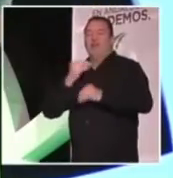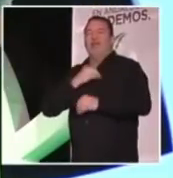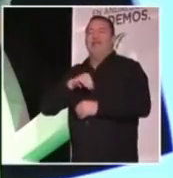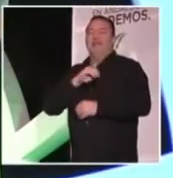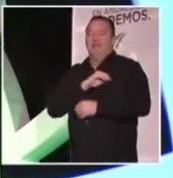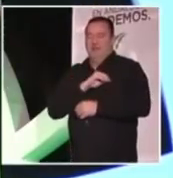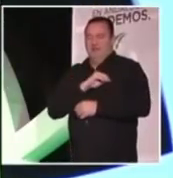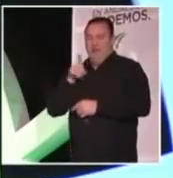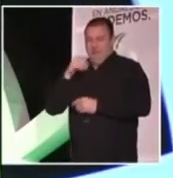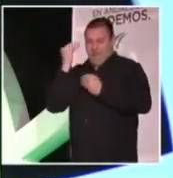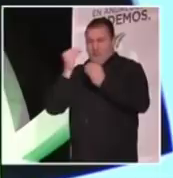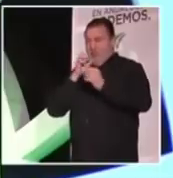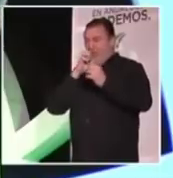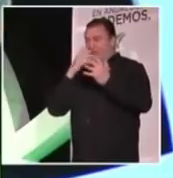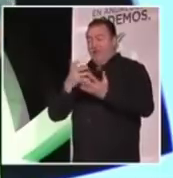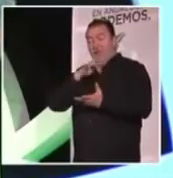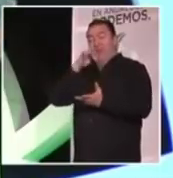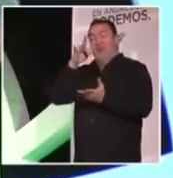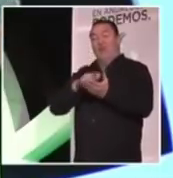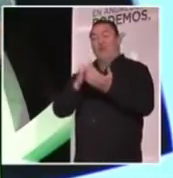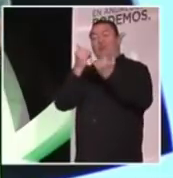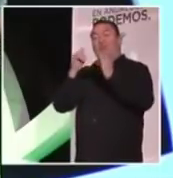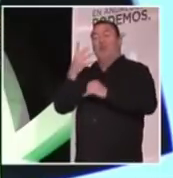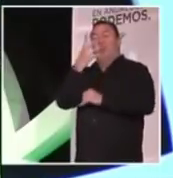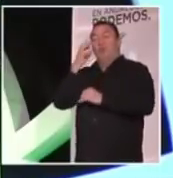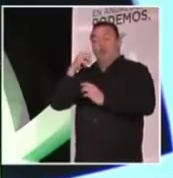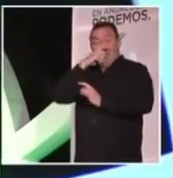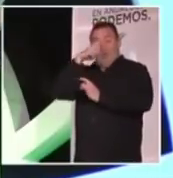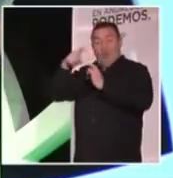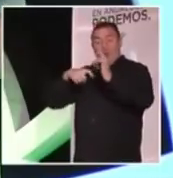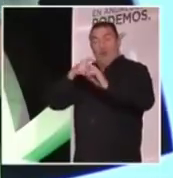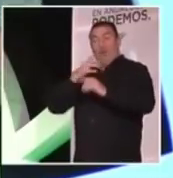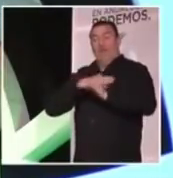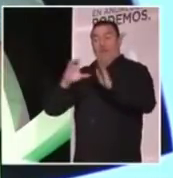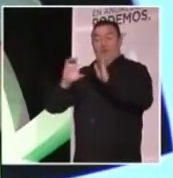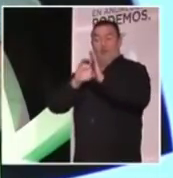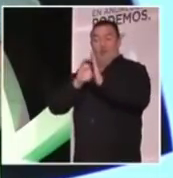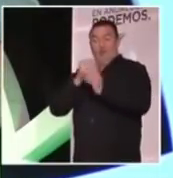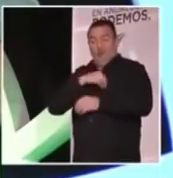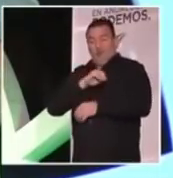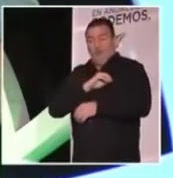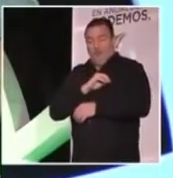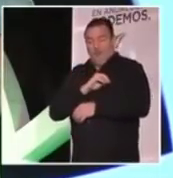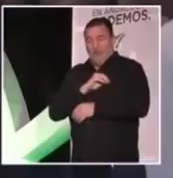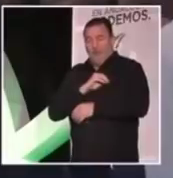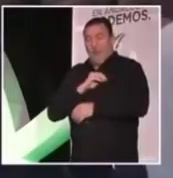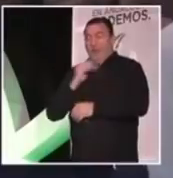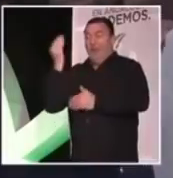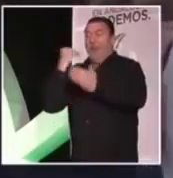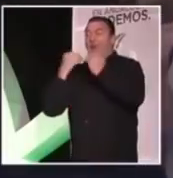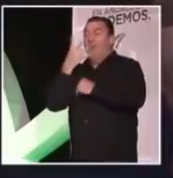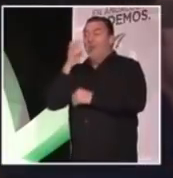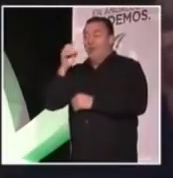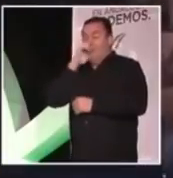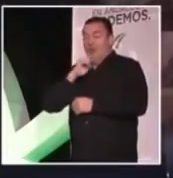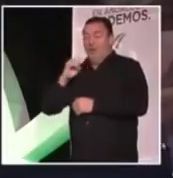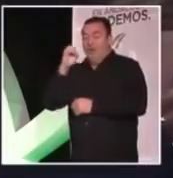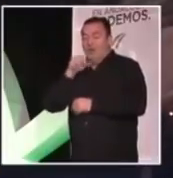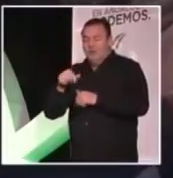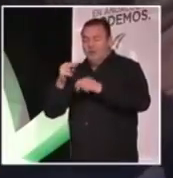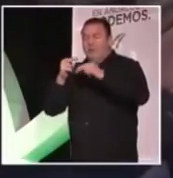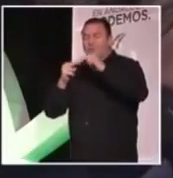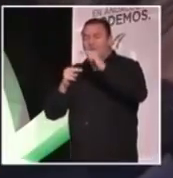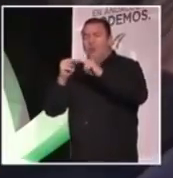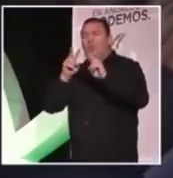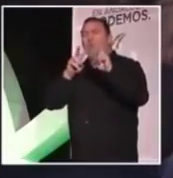España, ahora que se conmemora el 40 aniversario de la Constitución Española. Hace 40 años se estaba construyendo un